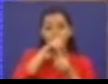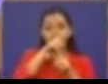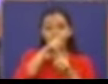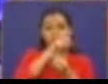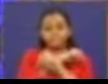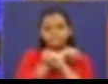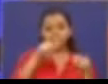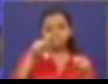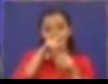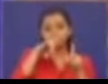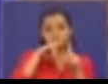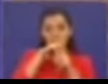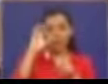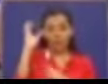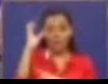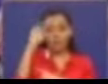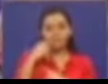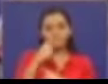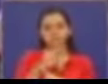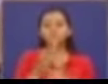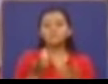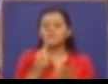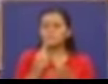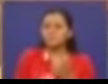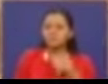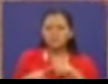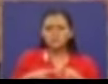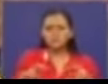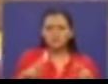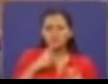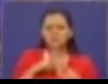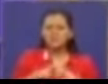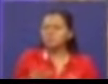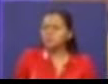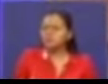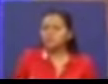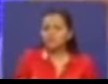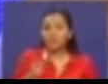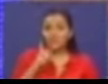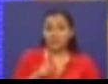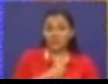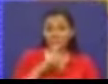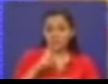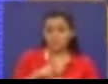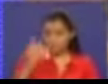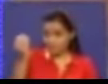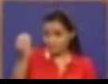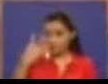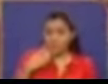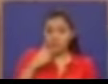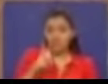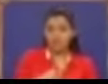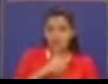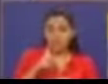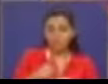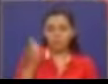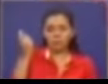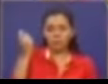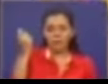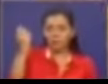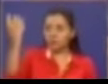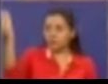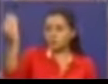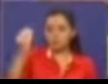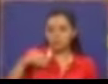para investigar qué había pasado. Y una de las conclusiones es que el director de inteligencia del ejército, este traidor a la patria, recibía la plata directamente